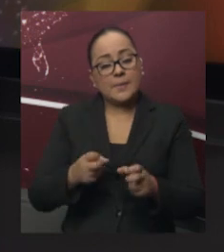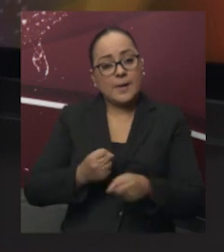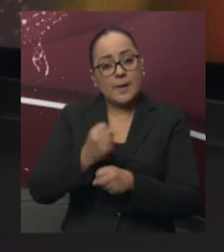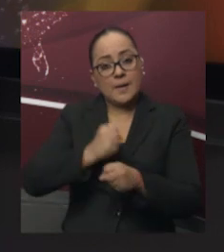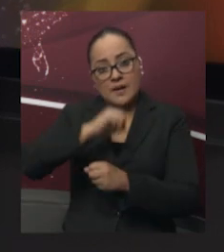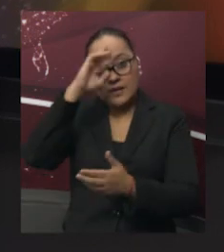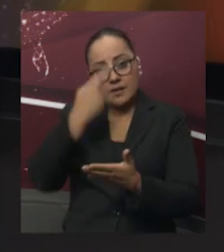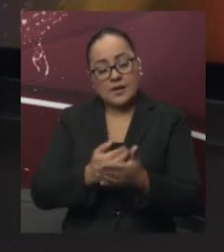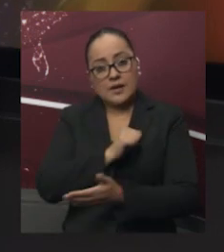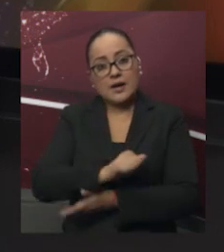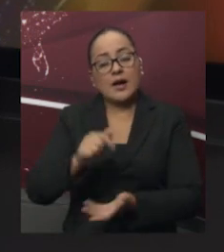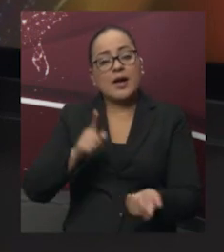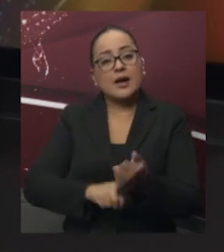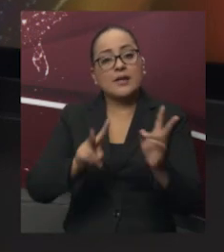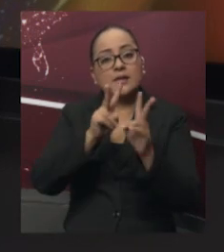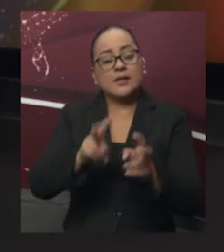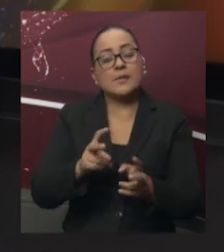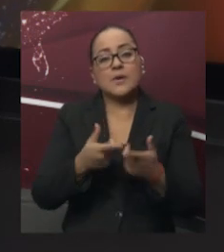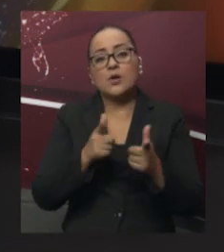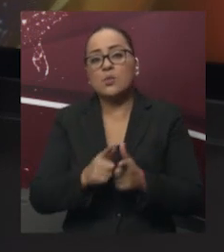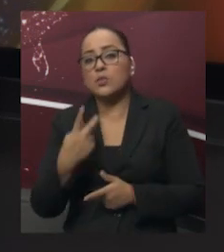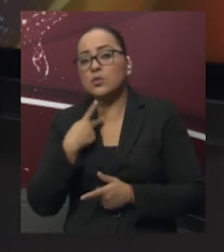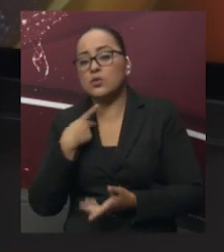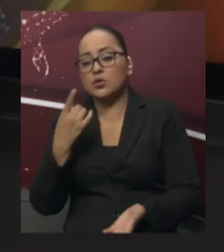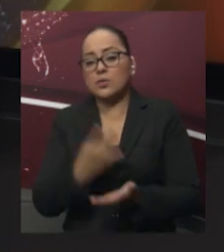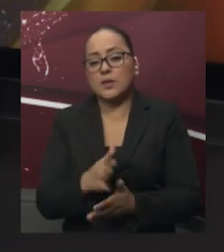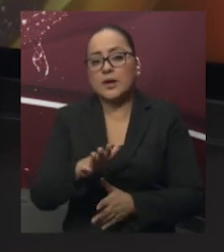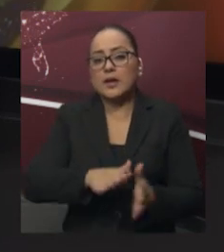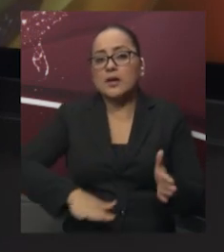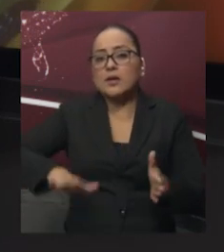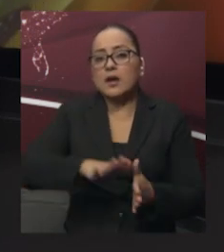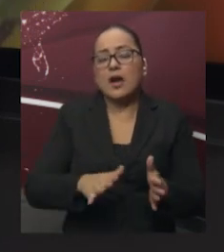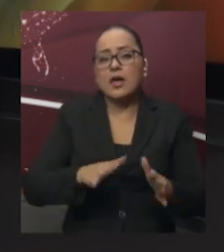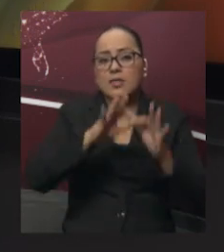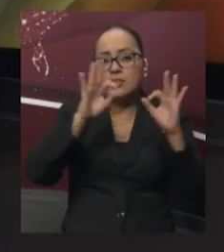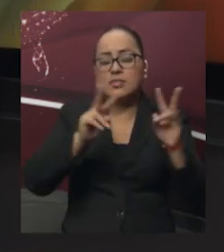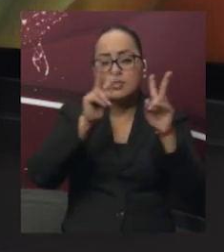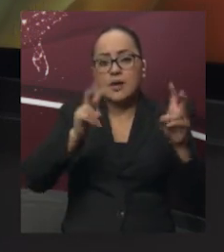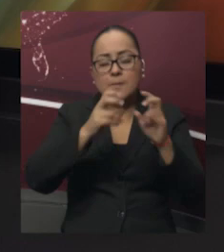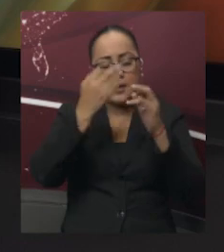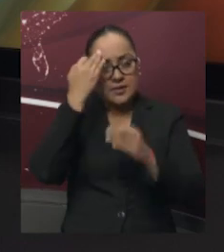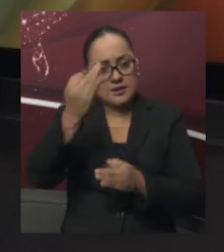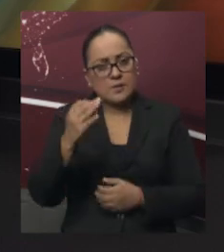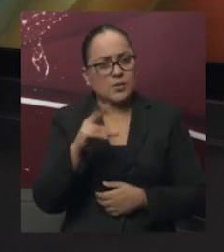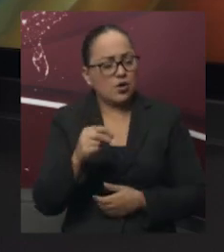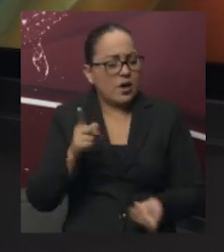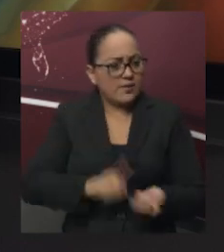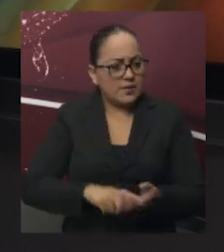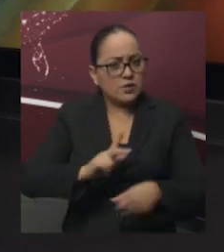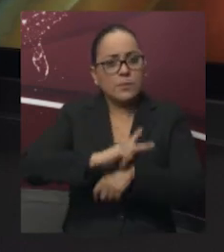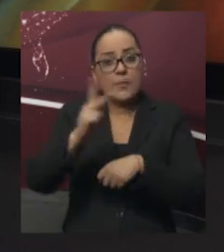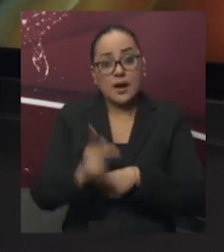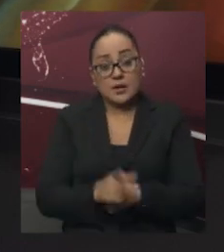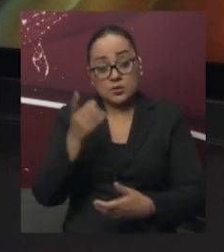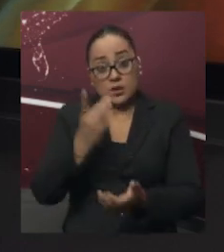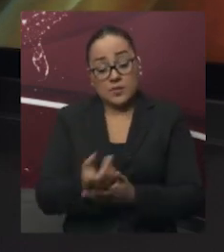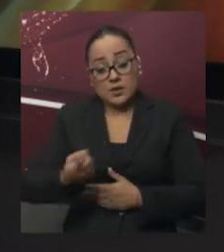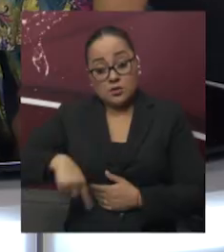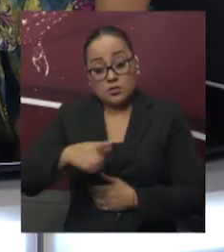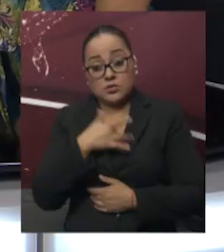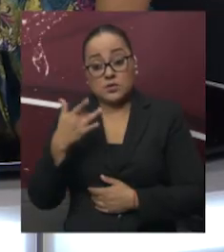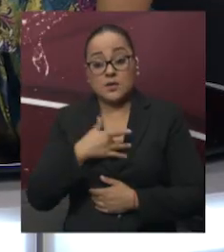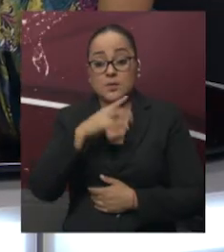no es un tema de partidos, no es un tema de circunstancias, es un tema del país que no solamente nos debe